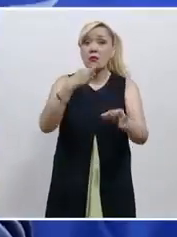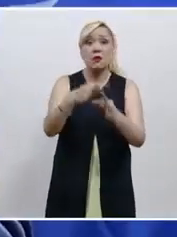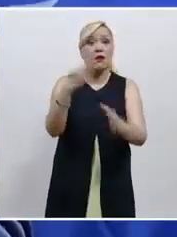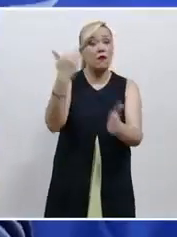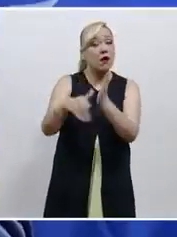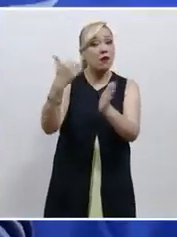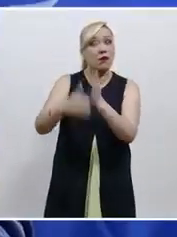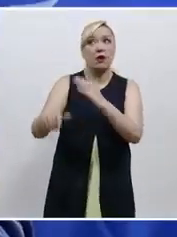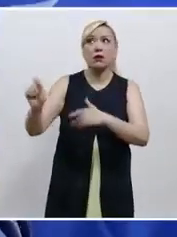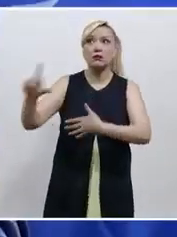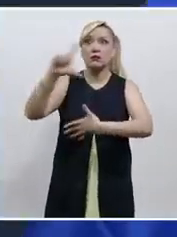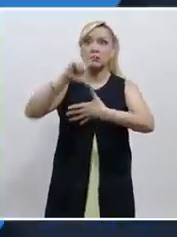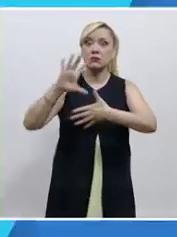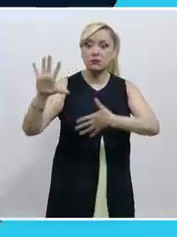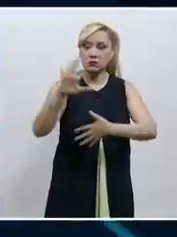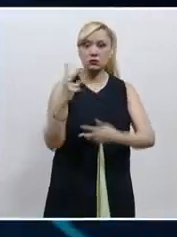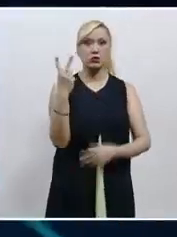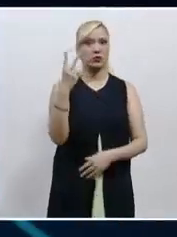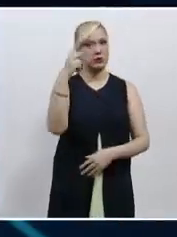América Latina.